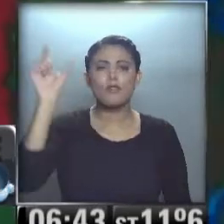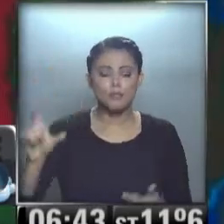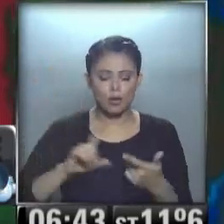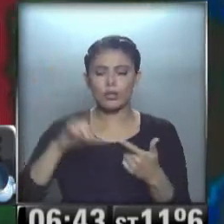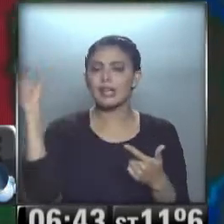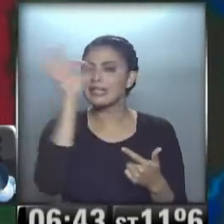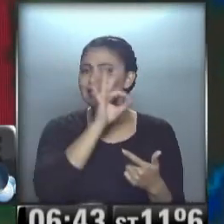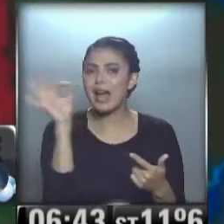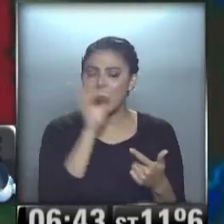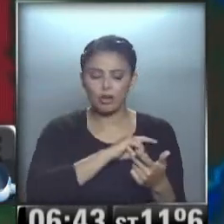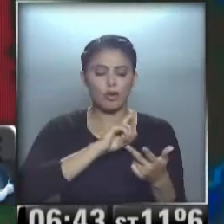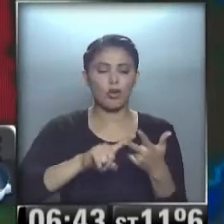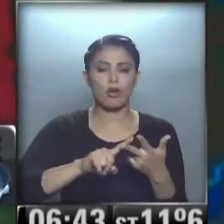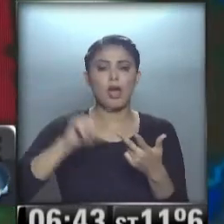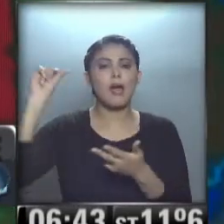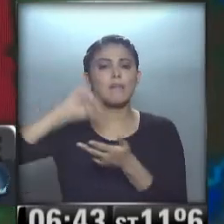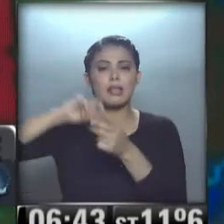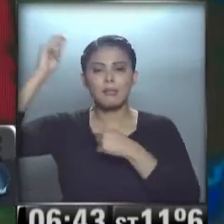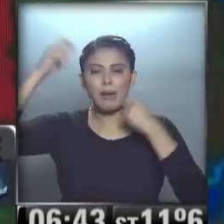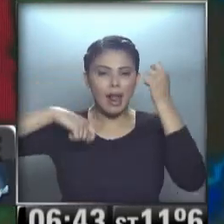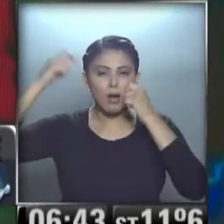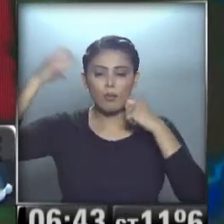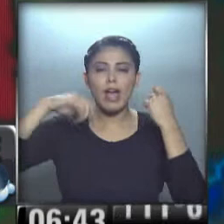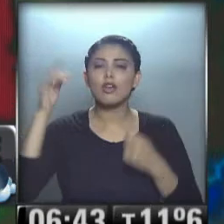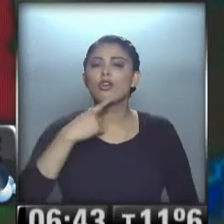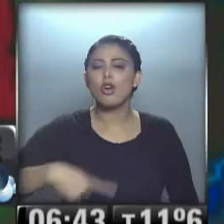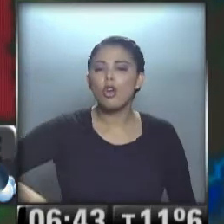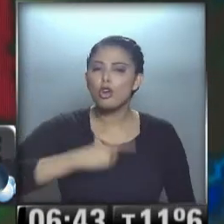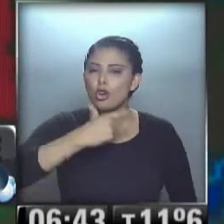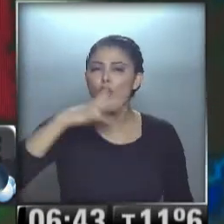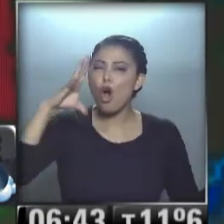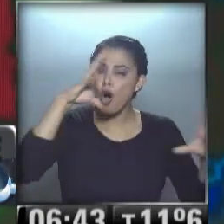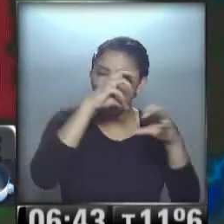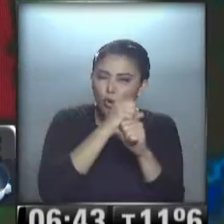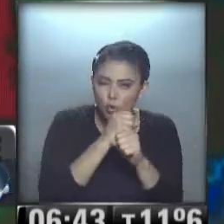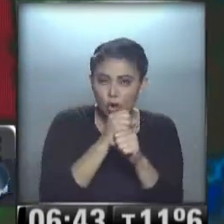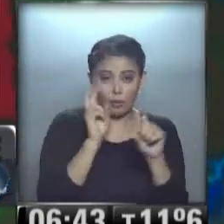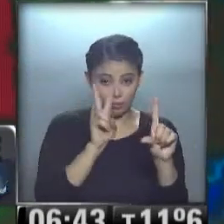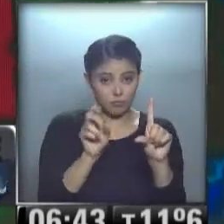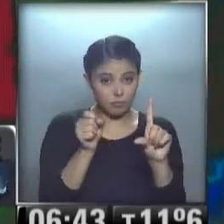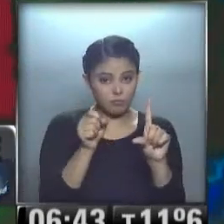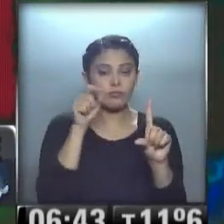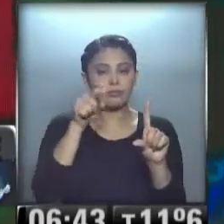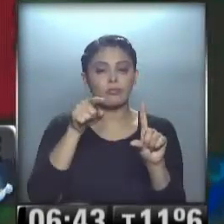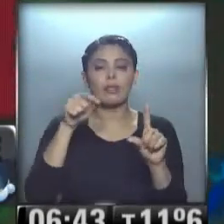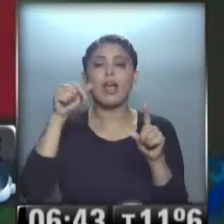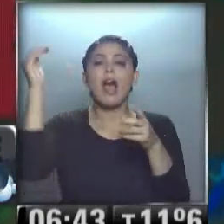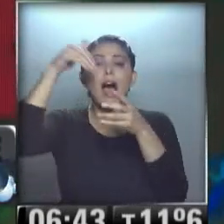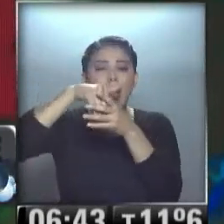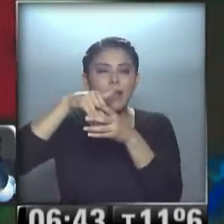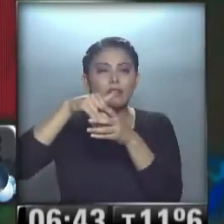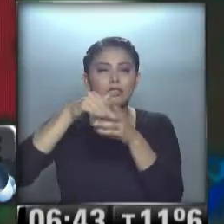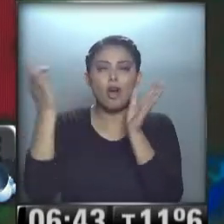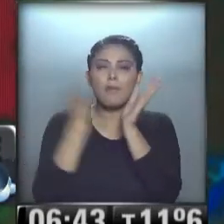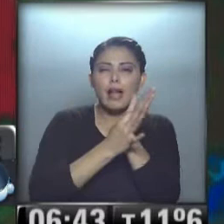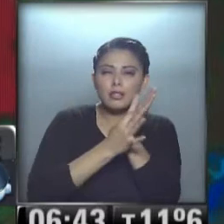Chaco, sobre la República del Paraguay, esa zona roja tan oscura. Es que allí, dentro de esta zona en particular,